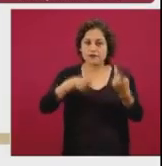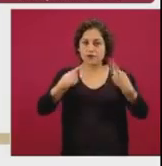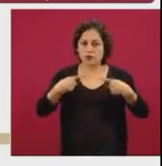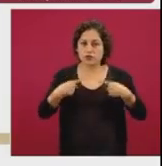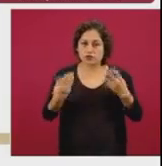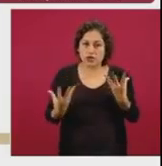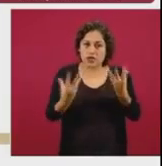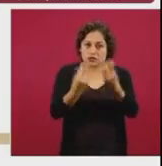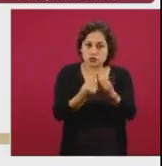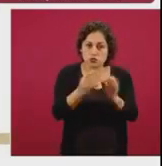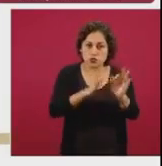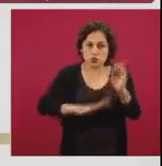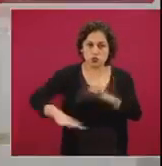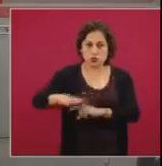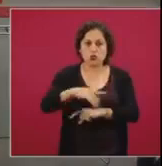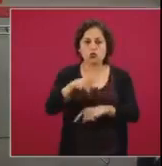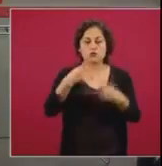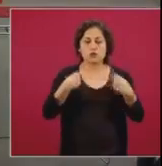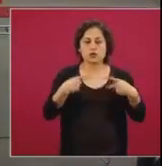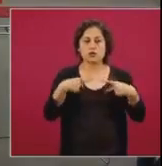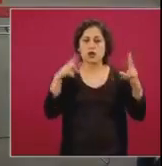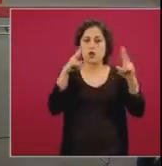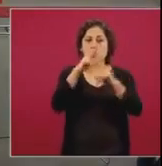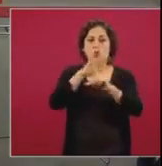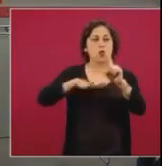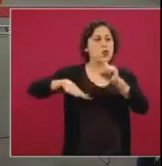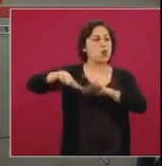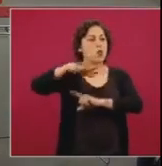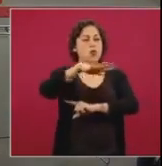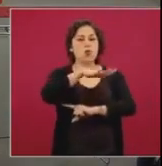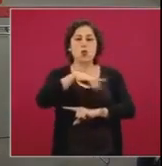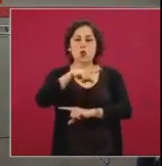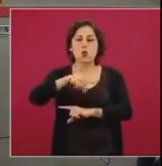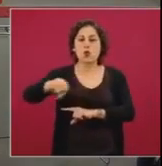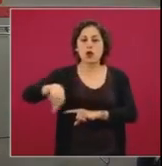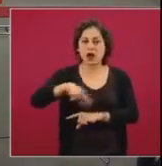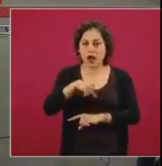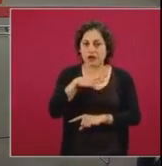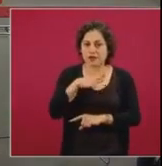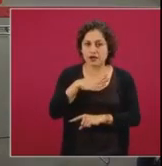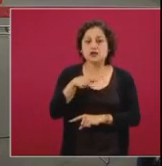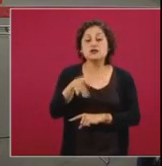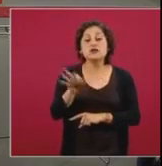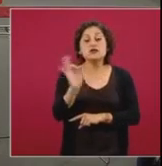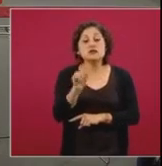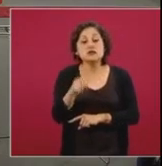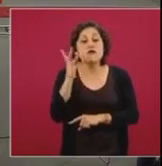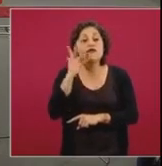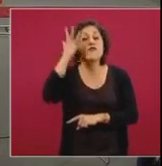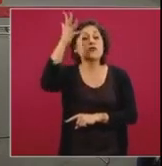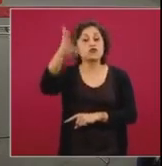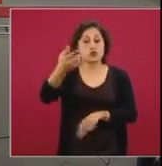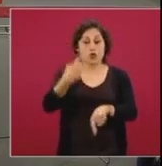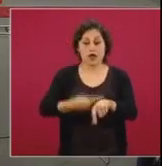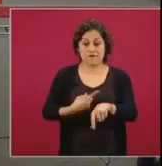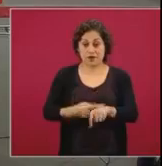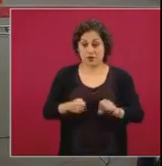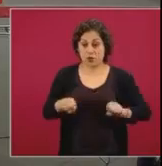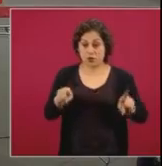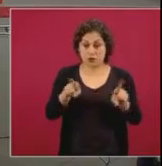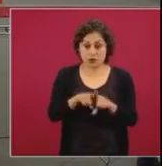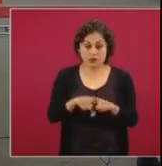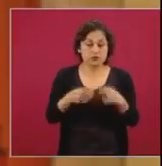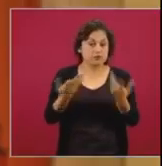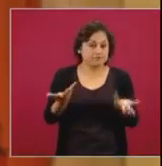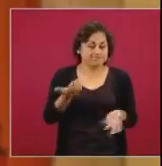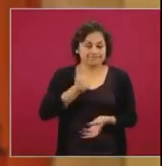están respirando estos bacilos, puede que en un futuro yo tenga ahí casos secundarios de lepra. Y lamentablemente, pues casi en